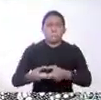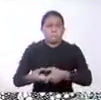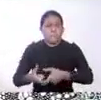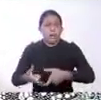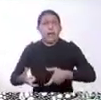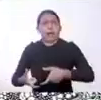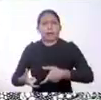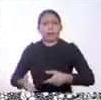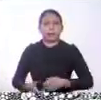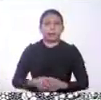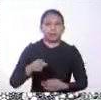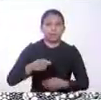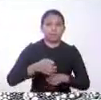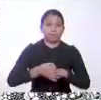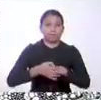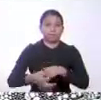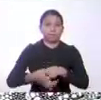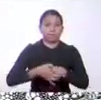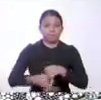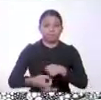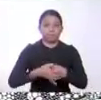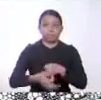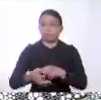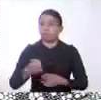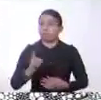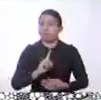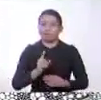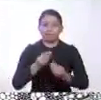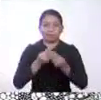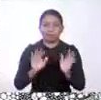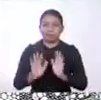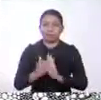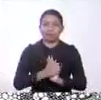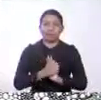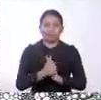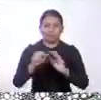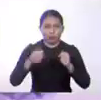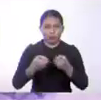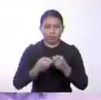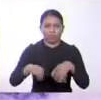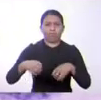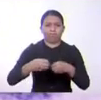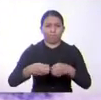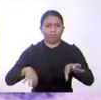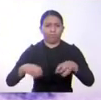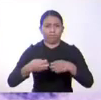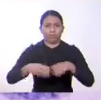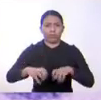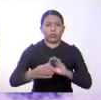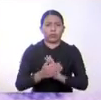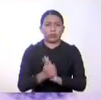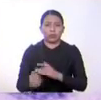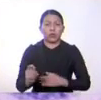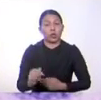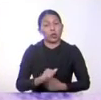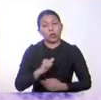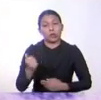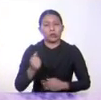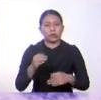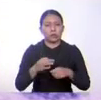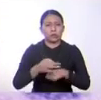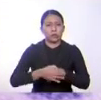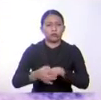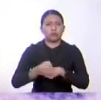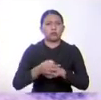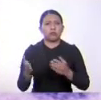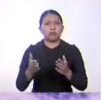estas células dentro del meristemo no pierden la capacidad de dividirse. Otras se diferencian formando,